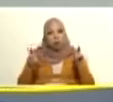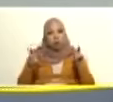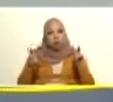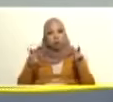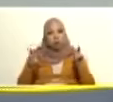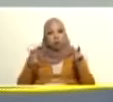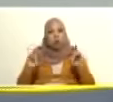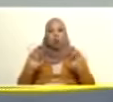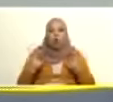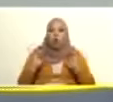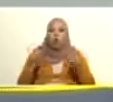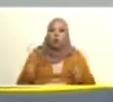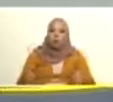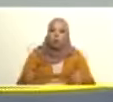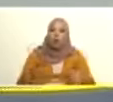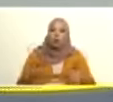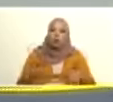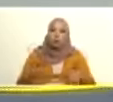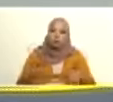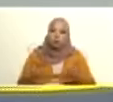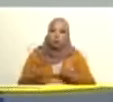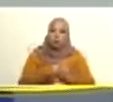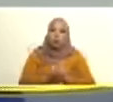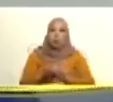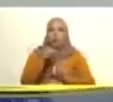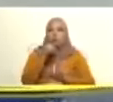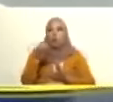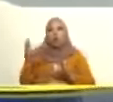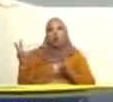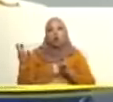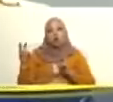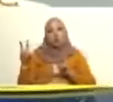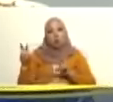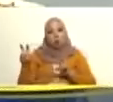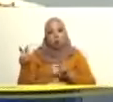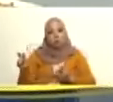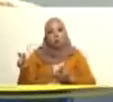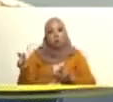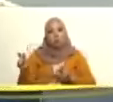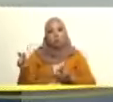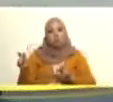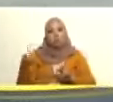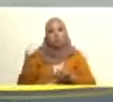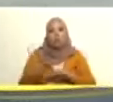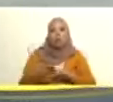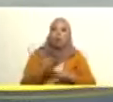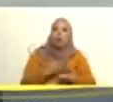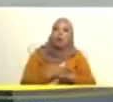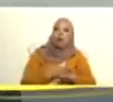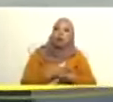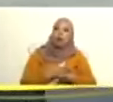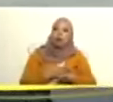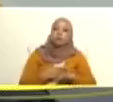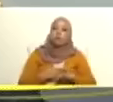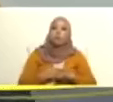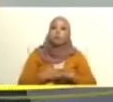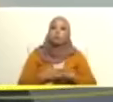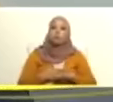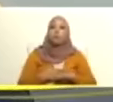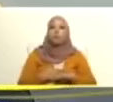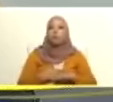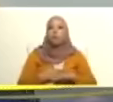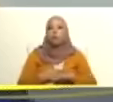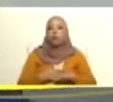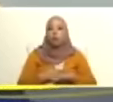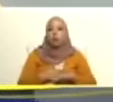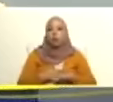esta nueva iniciativa, pues digamos, lo hacía, aunque no es una cosa nueva, una cosa muy antigua, que se da en todas las